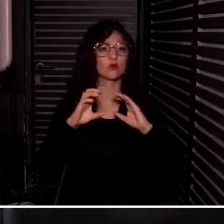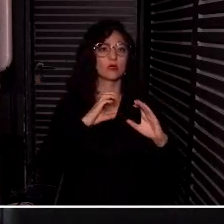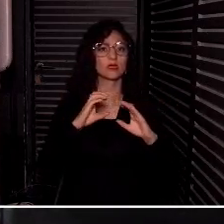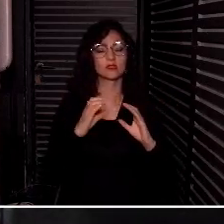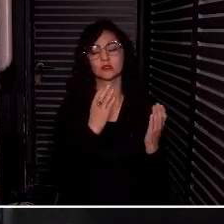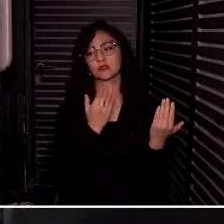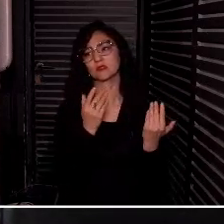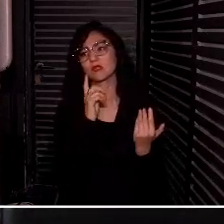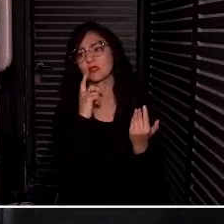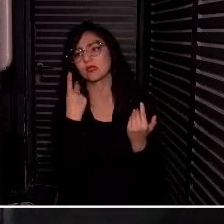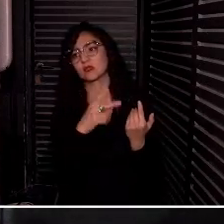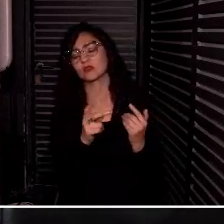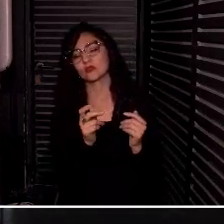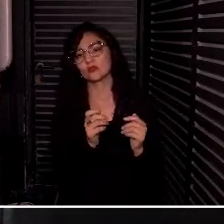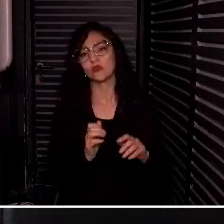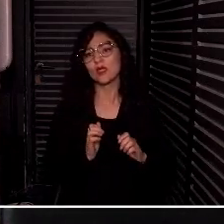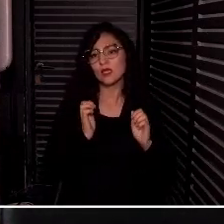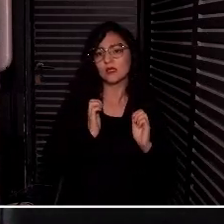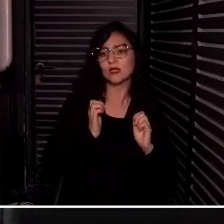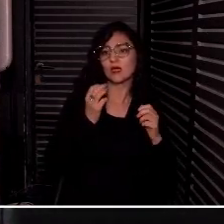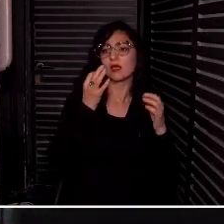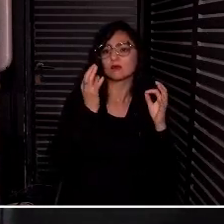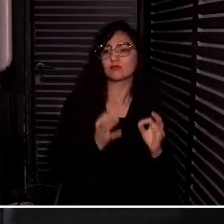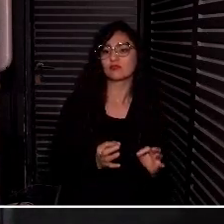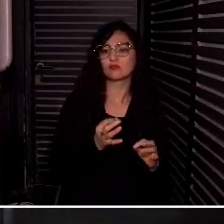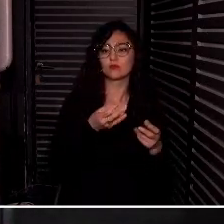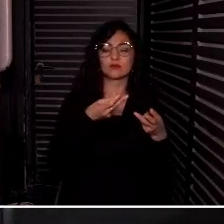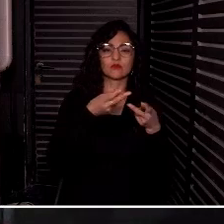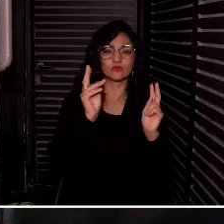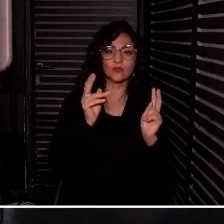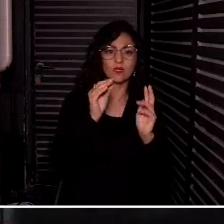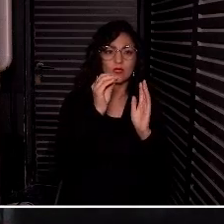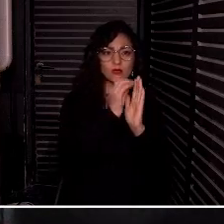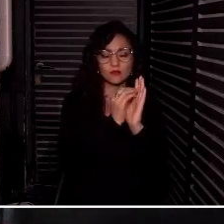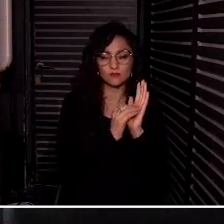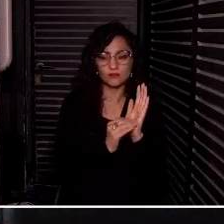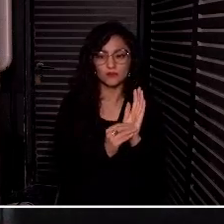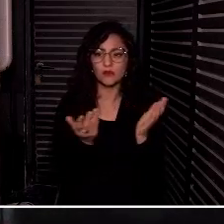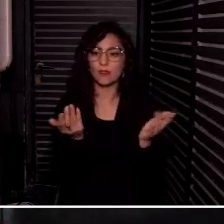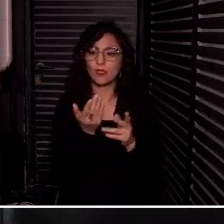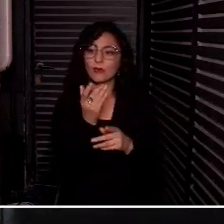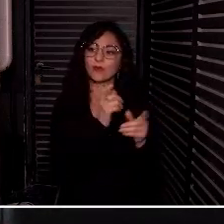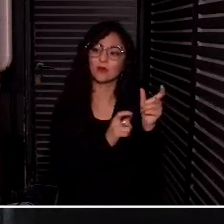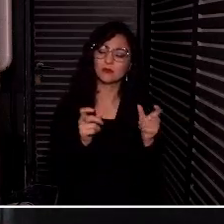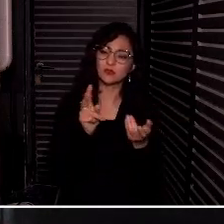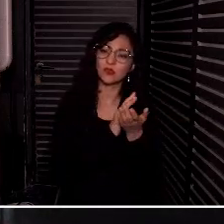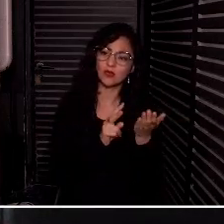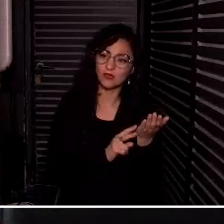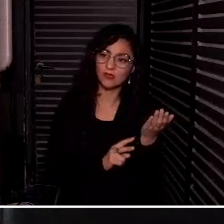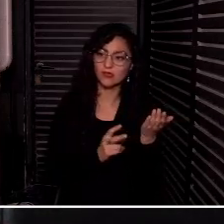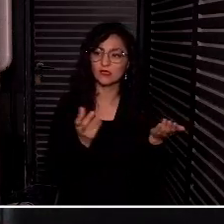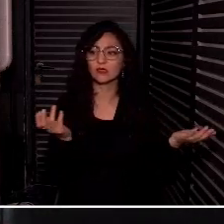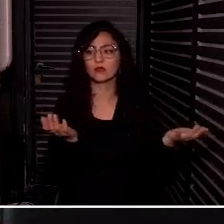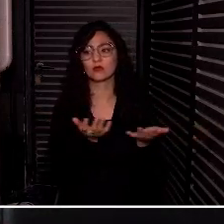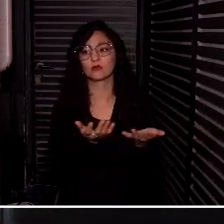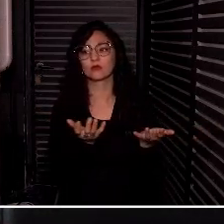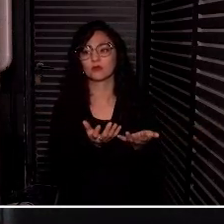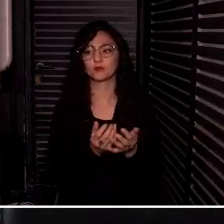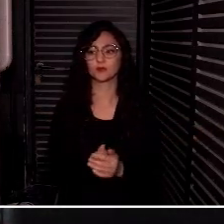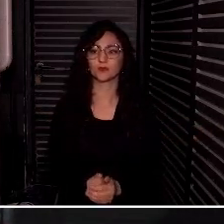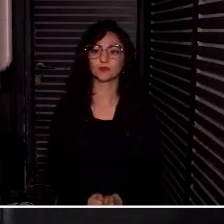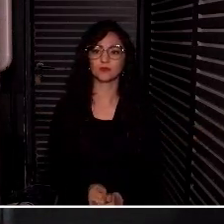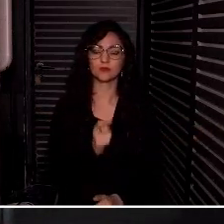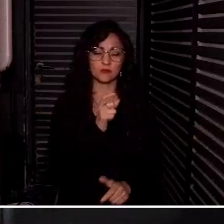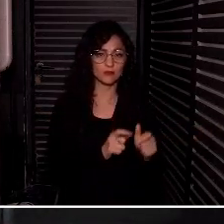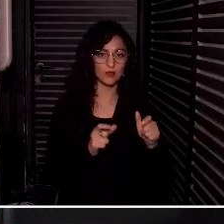principios editoriales explícito que los tenga publicados en la forma como la audiencia como los lectores como lo eh las